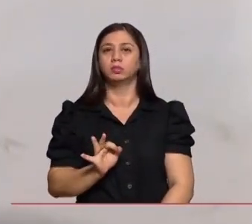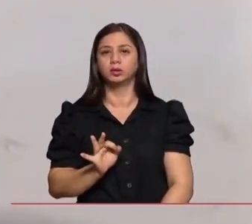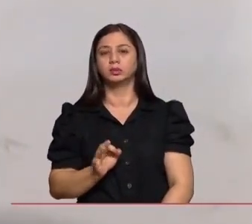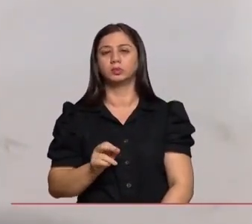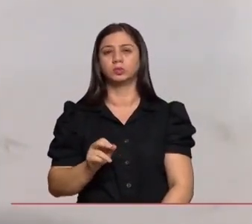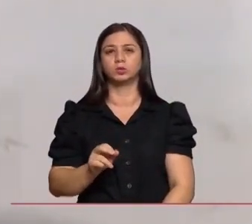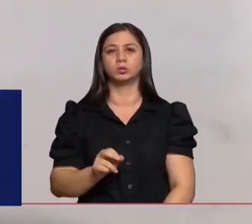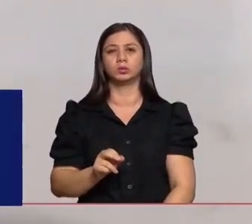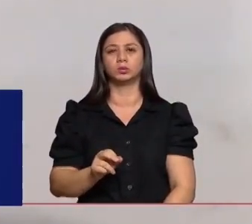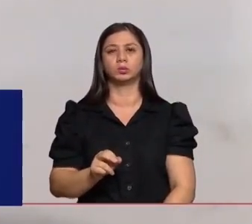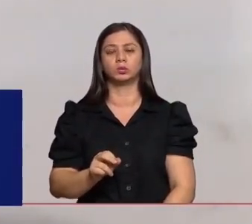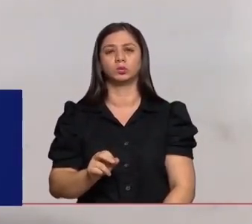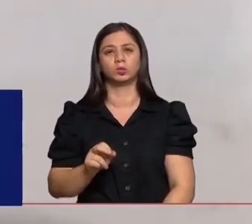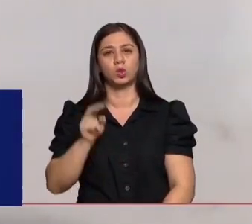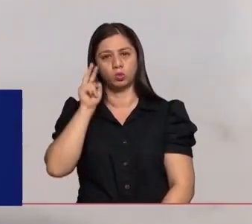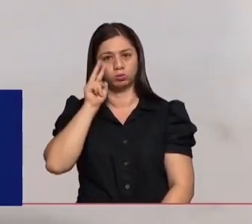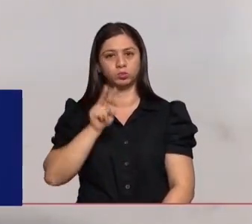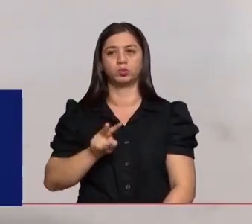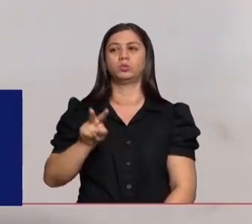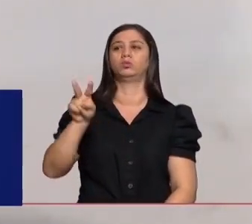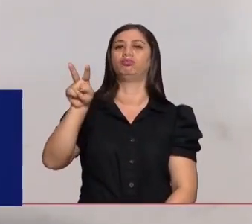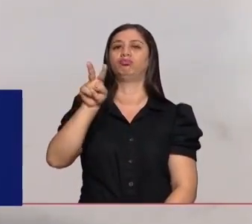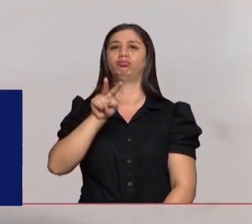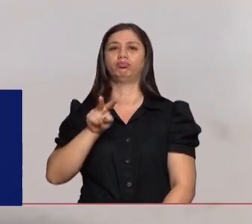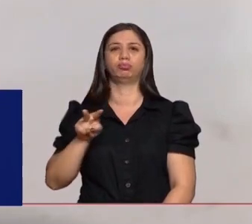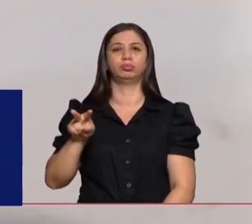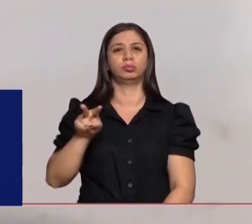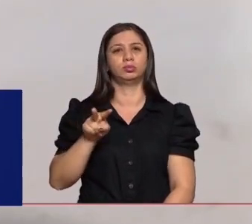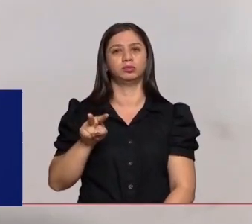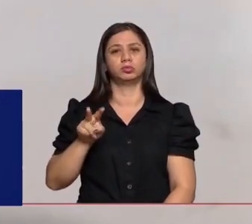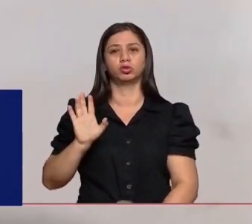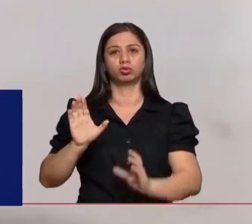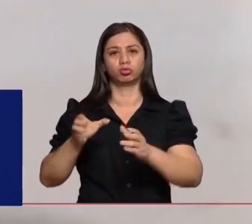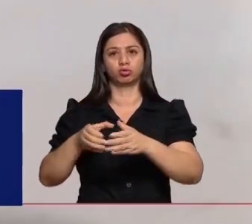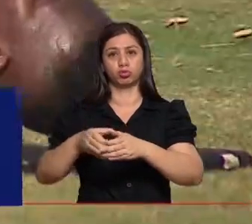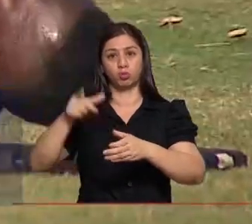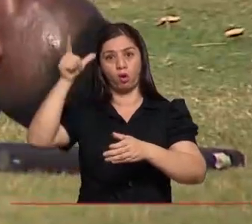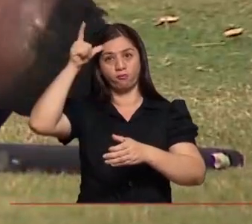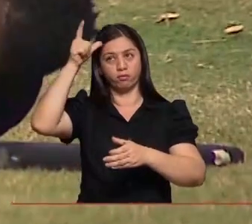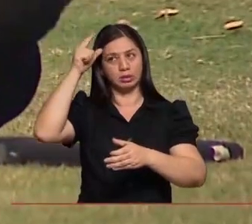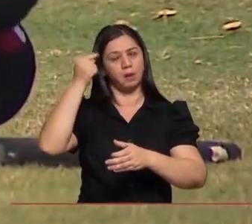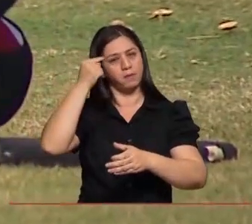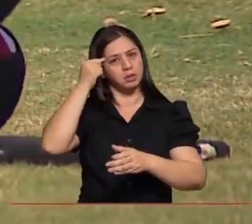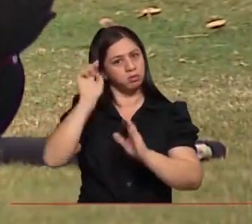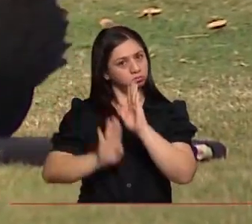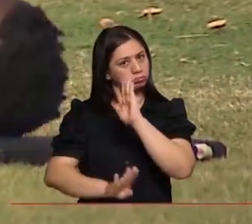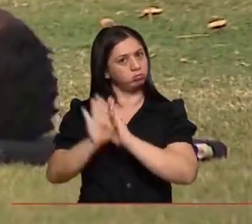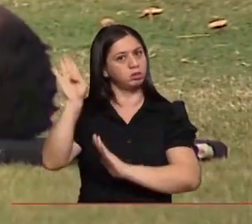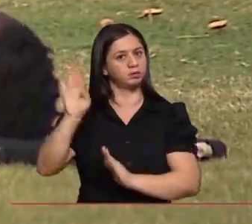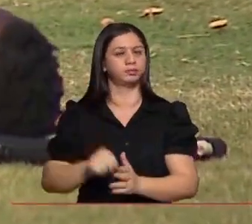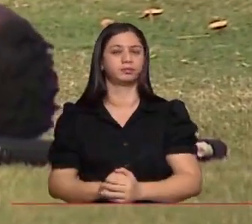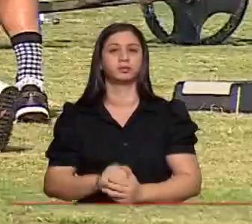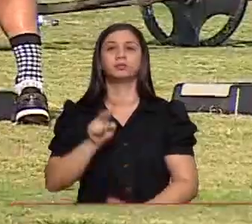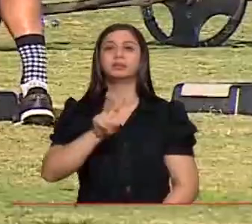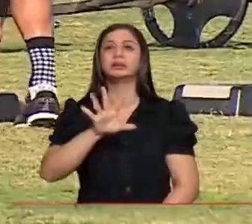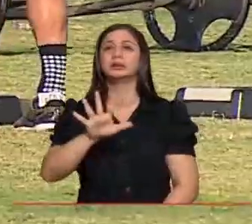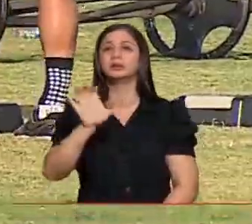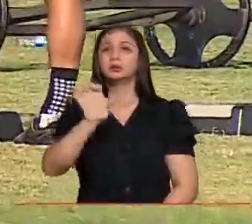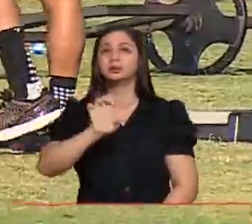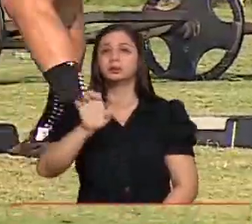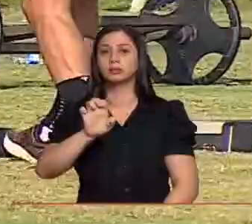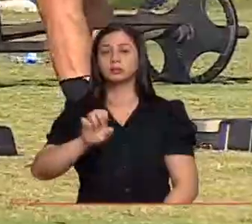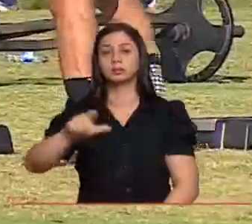la mirada un poco más arriba porque este equipo siempre tiene que estar pensando en cosas grandes. El 25 de enero